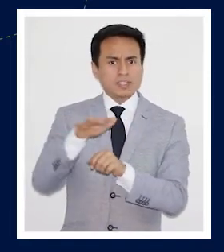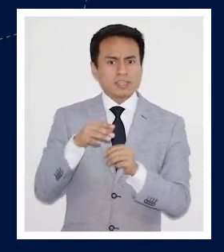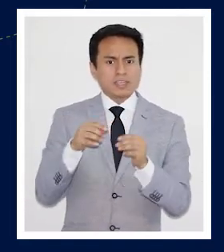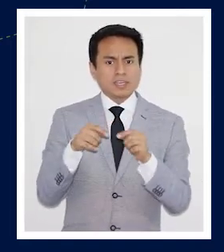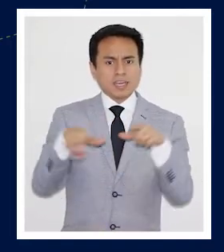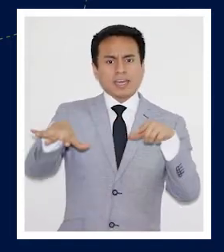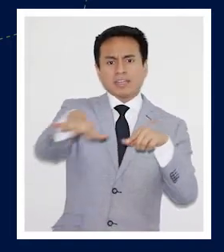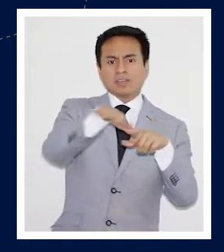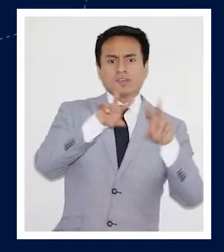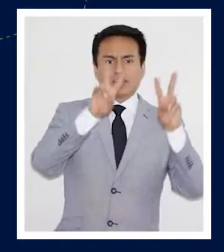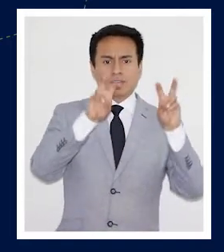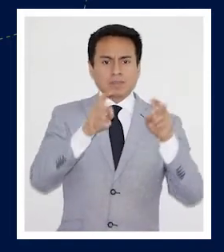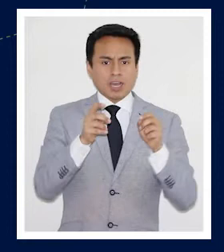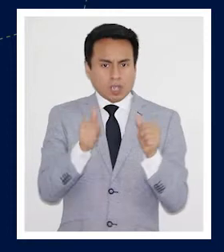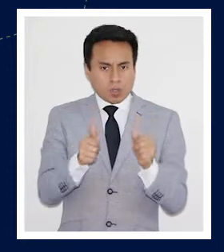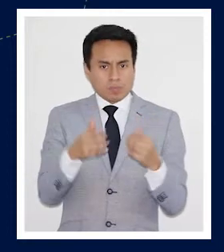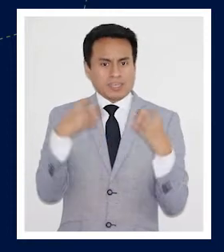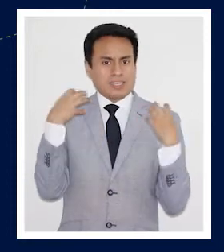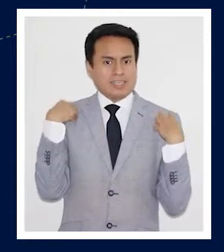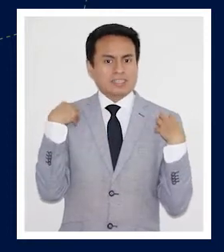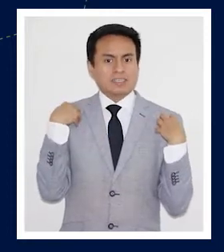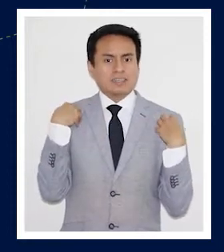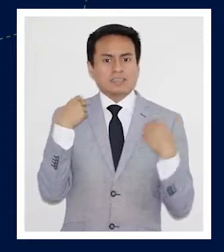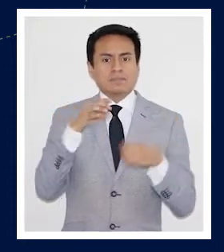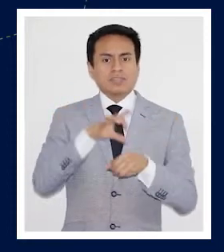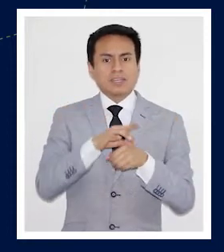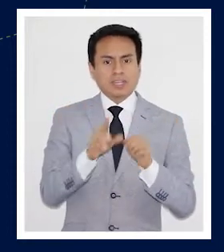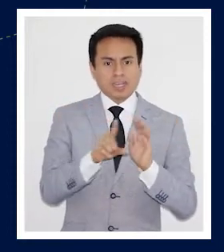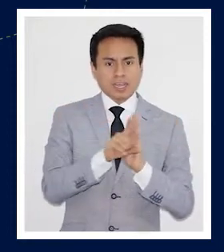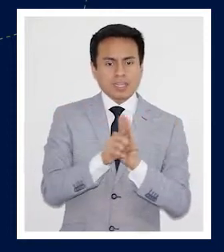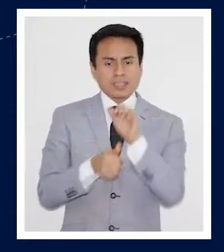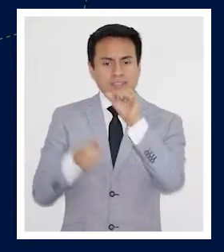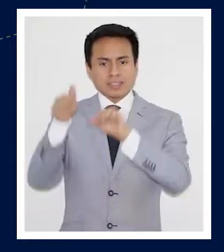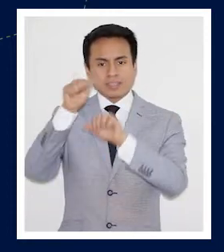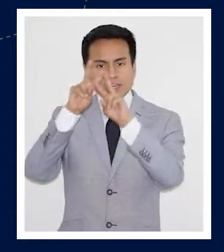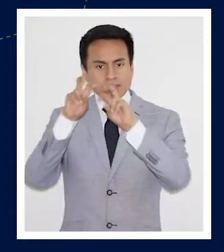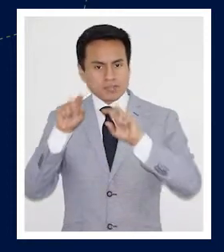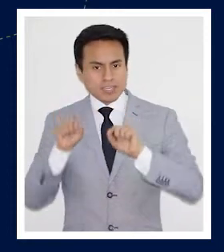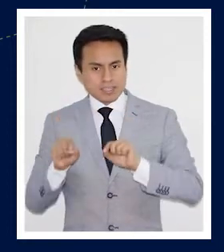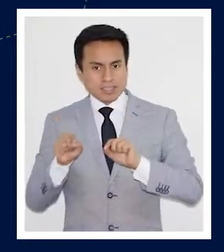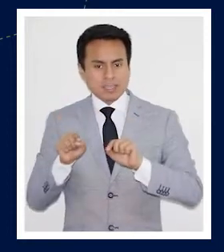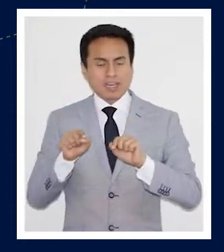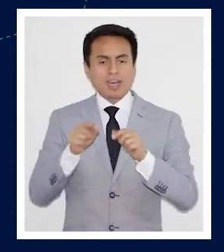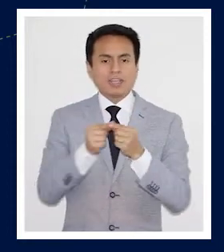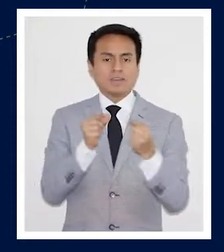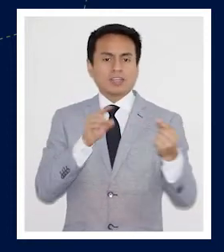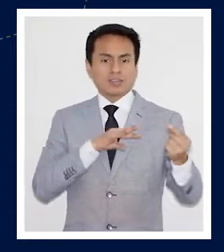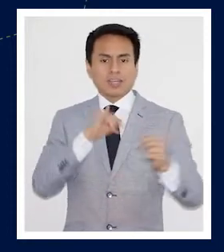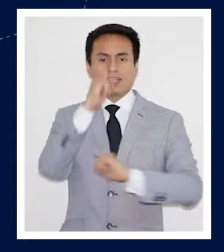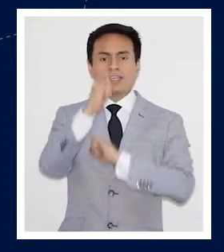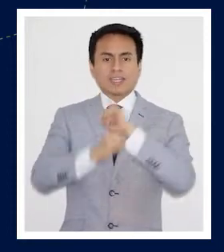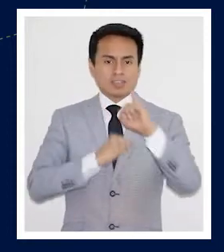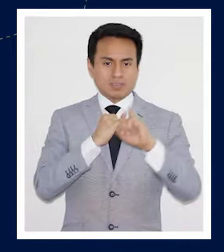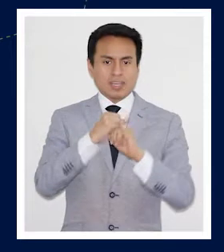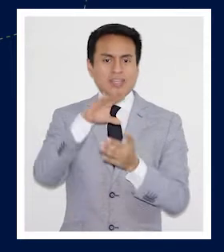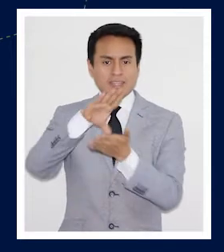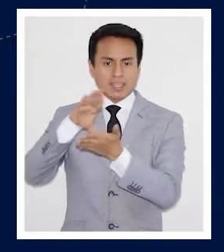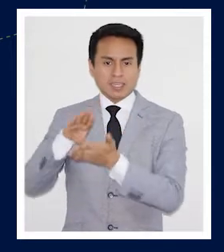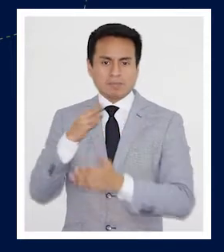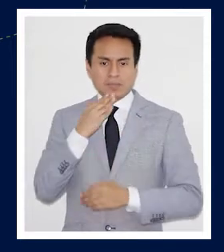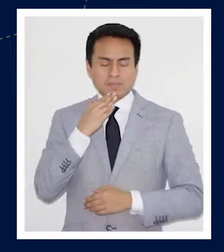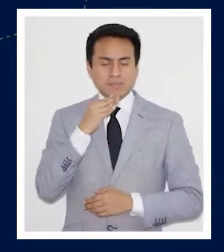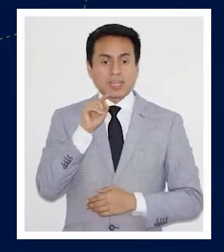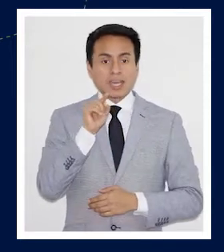docencia y extensión en las áreas de su competencia, vale decir, medicina legal y ciencia forense, a nivel nacional e